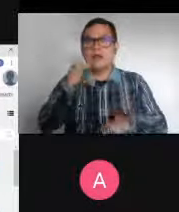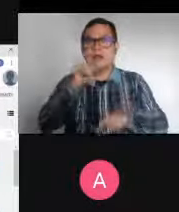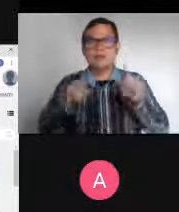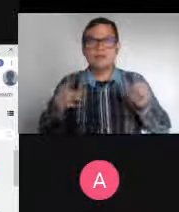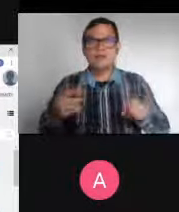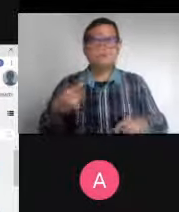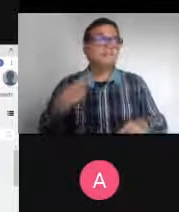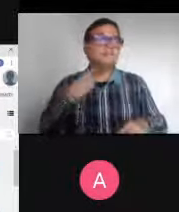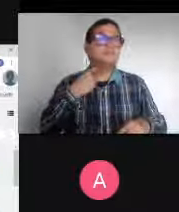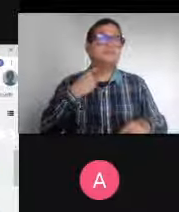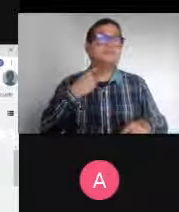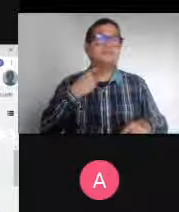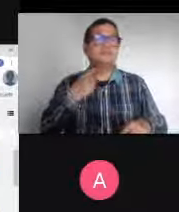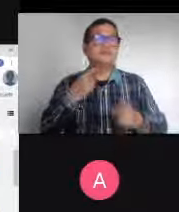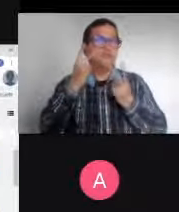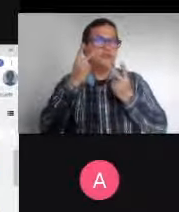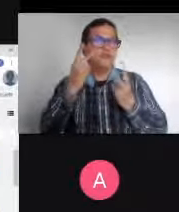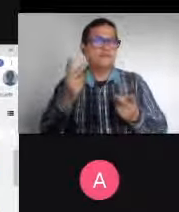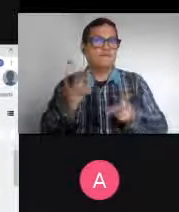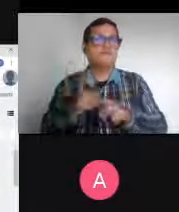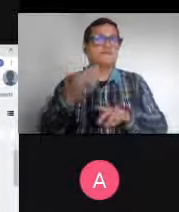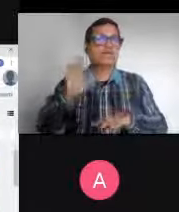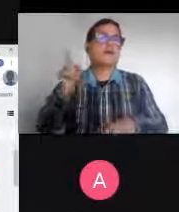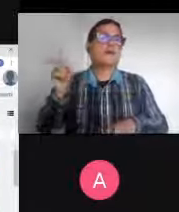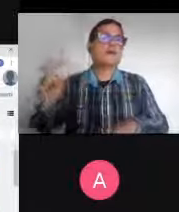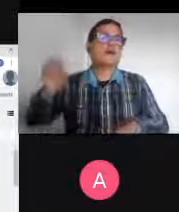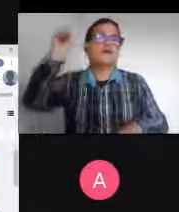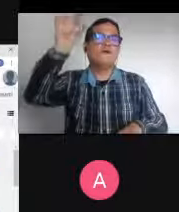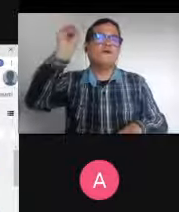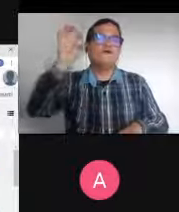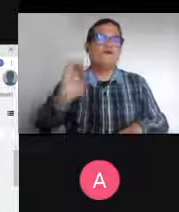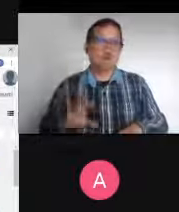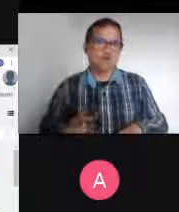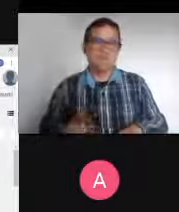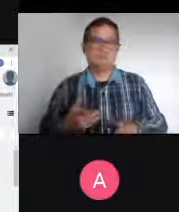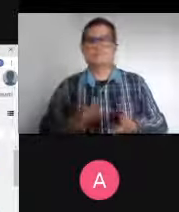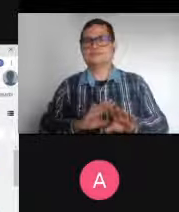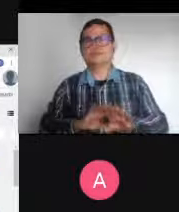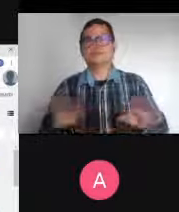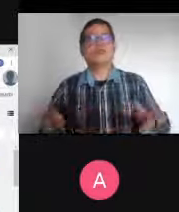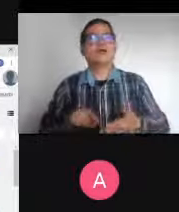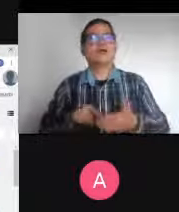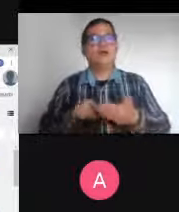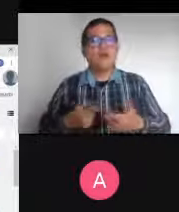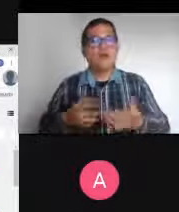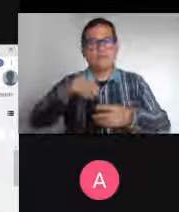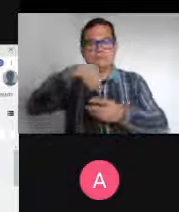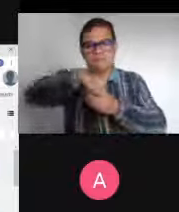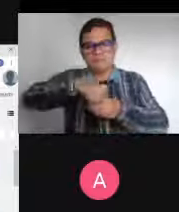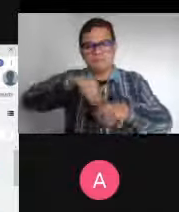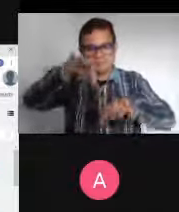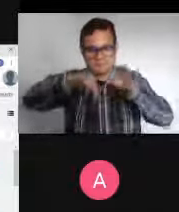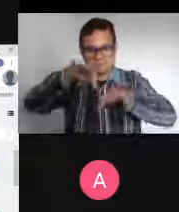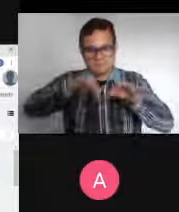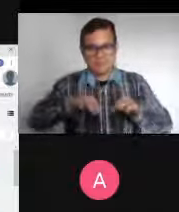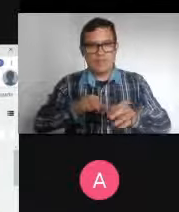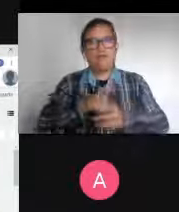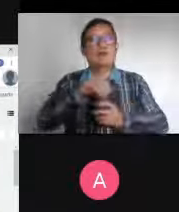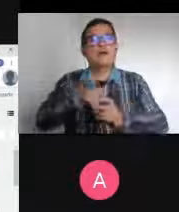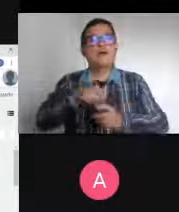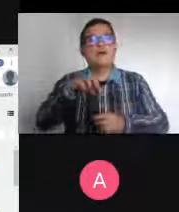está la grabación ahí en el foro para que por favor la consultemos. Ahí está explicado cómo van las conexiones internas del protoboard. Porque